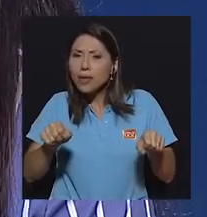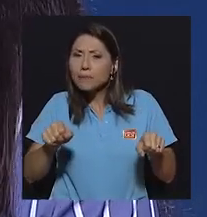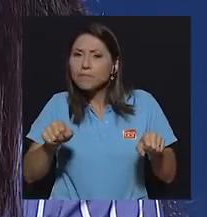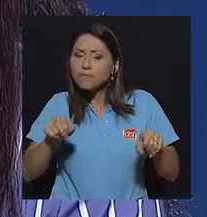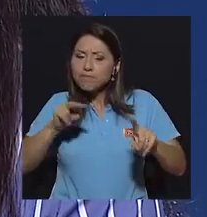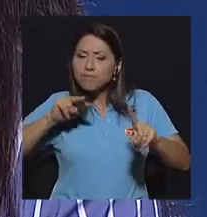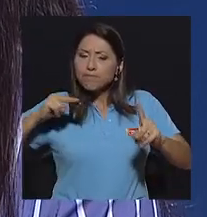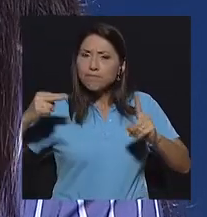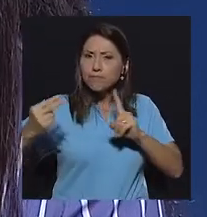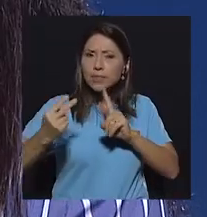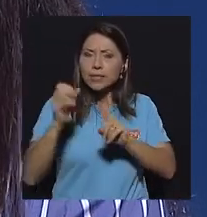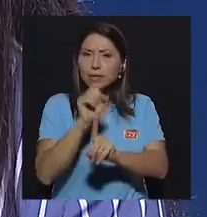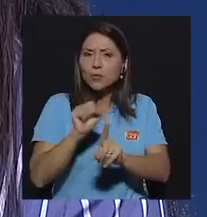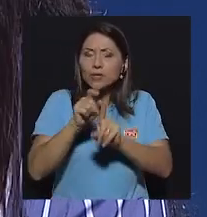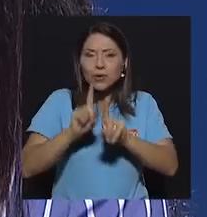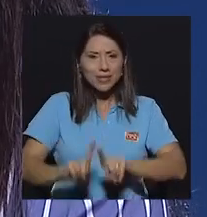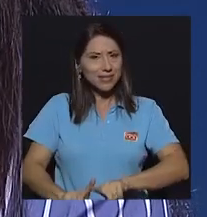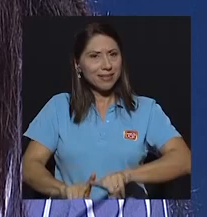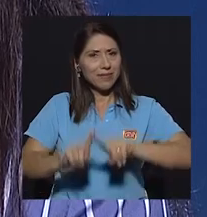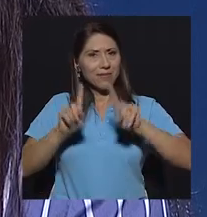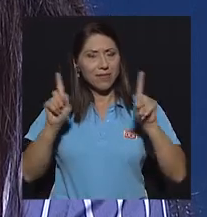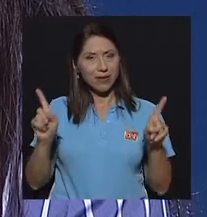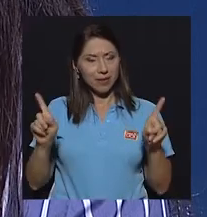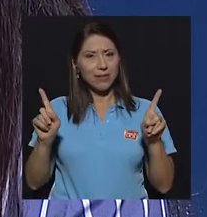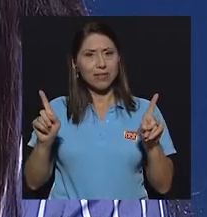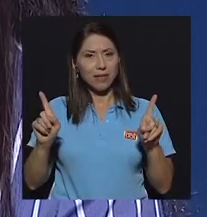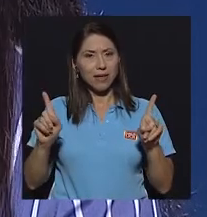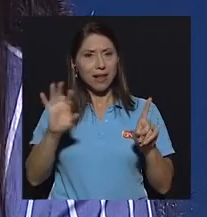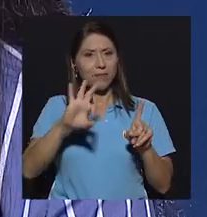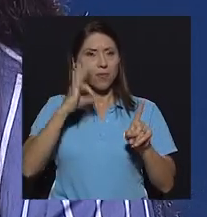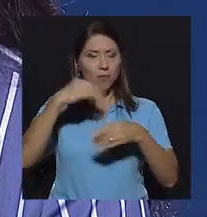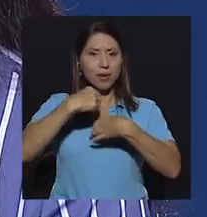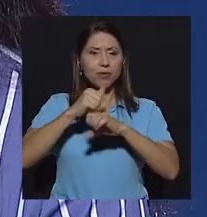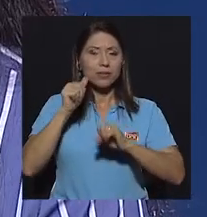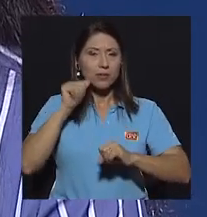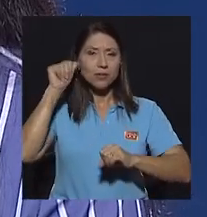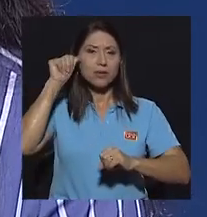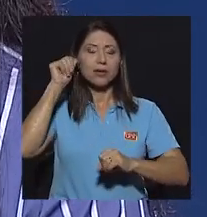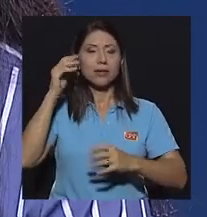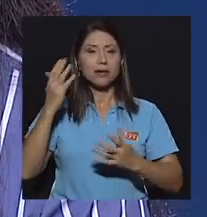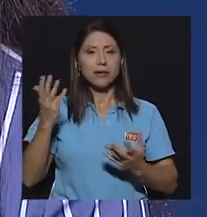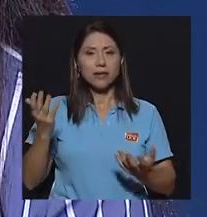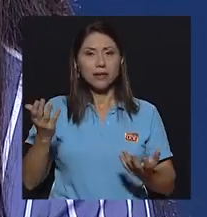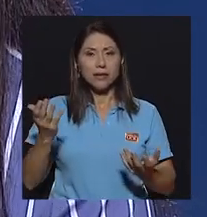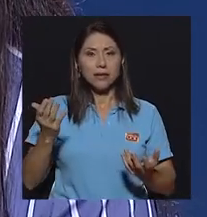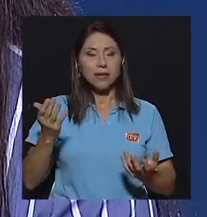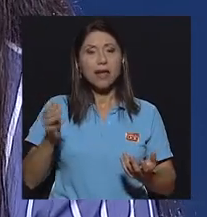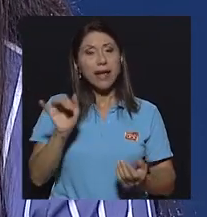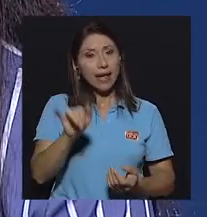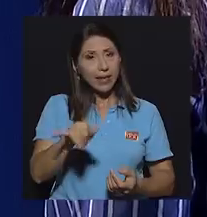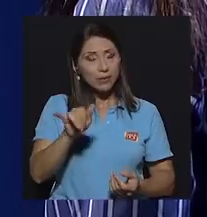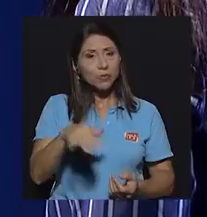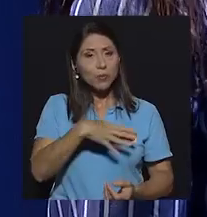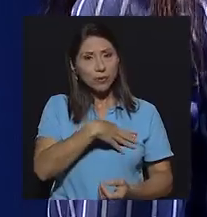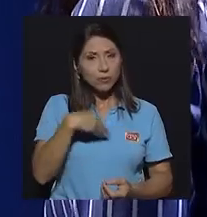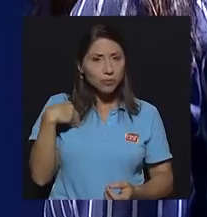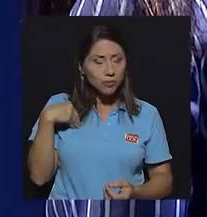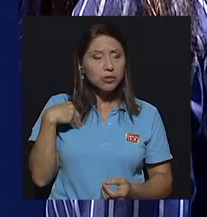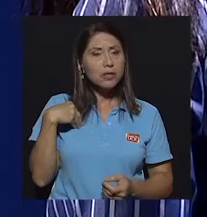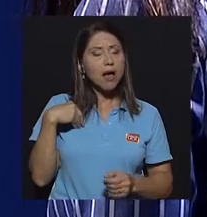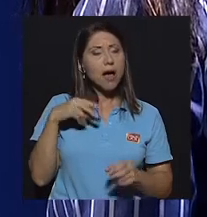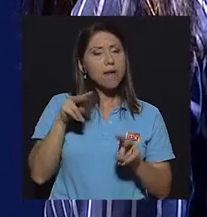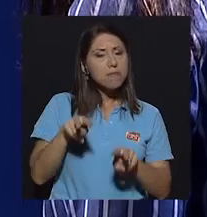situaciones de maneras totalmente diferentes a los adultos. Y eso, pues me